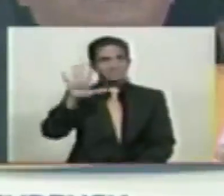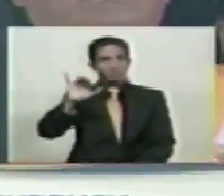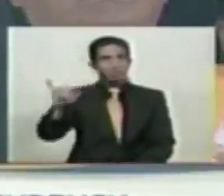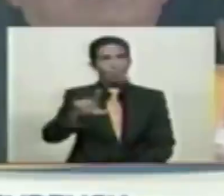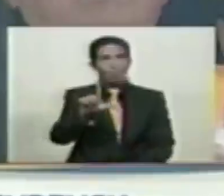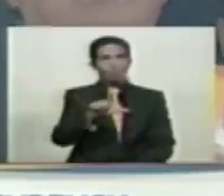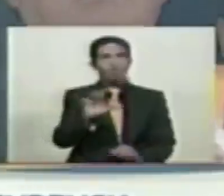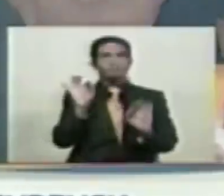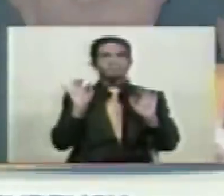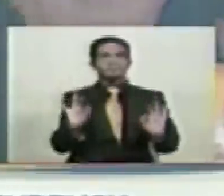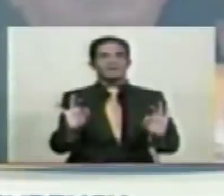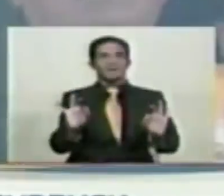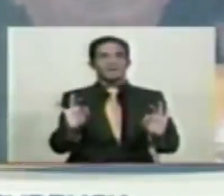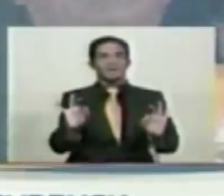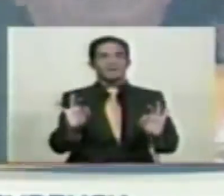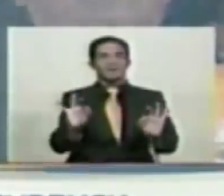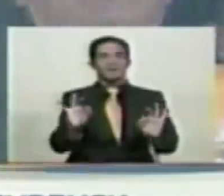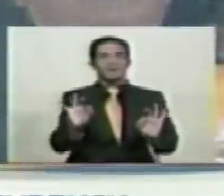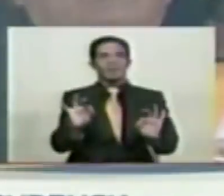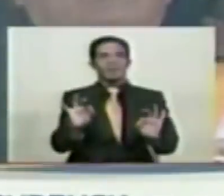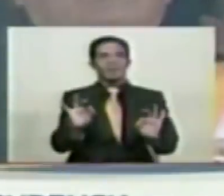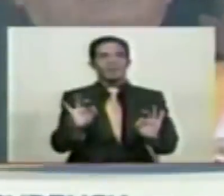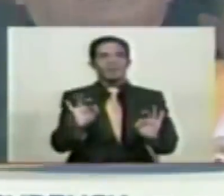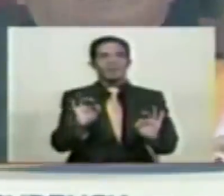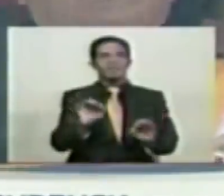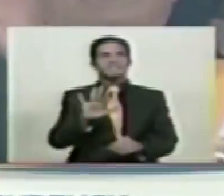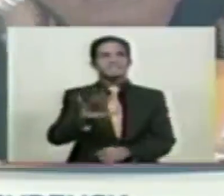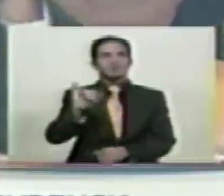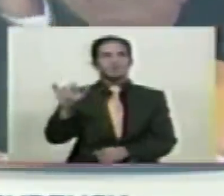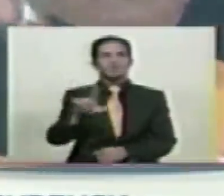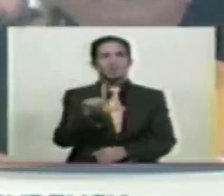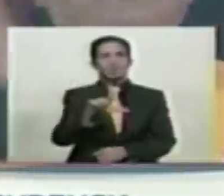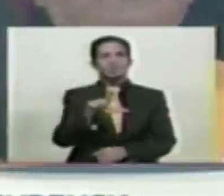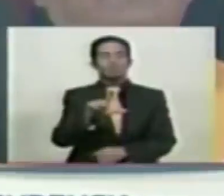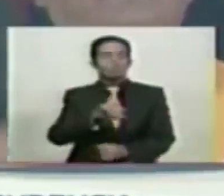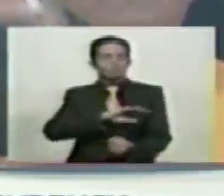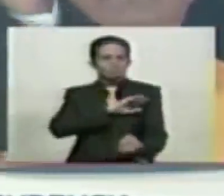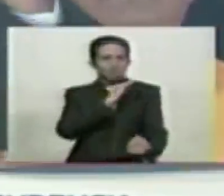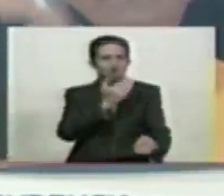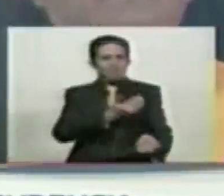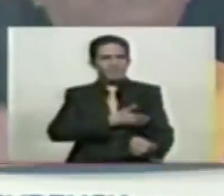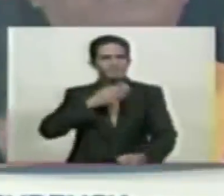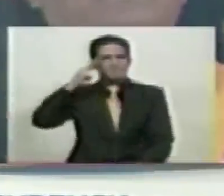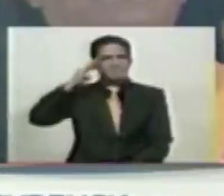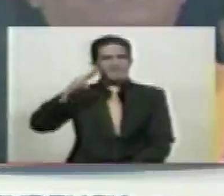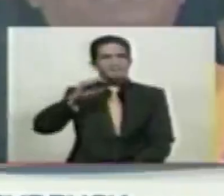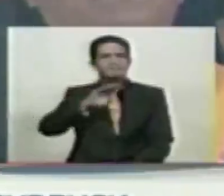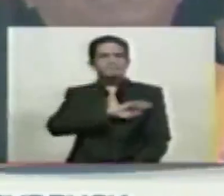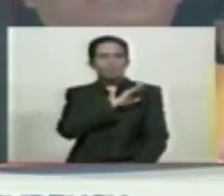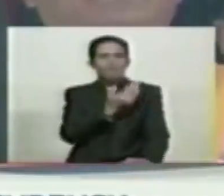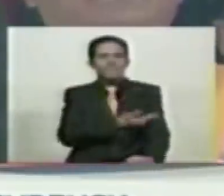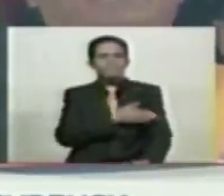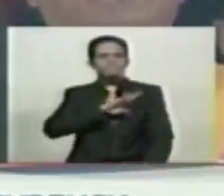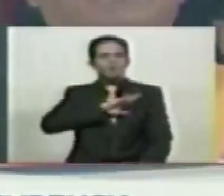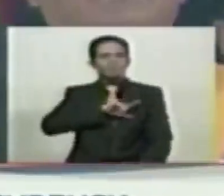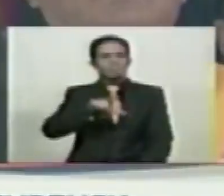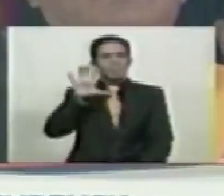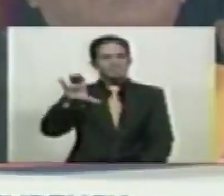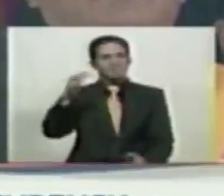especial, ha sido un 5 de julio de poder militar, de poder patrio. Los